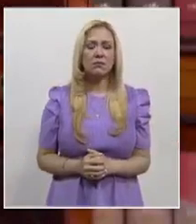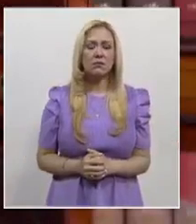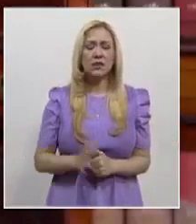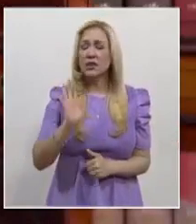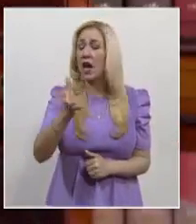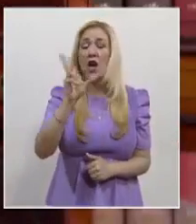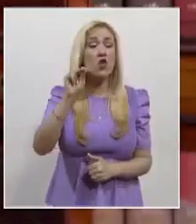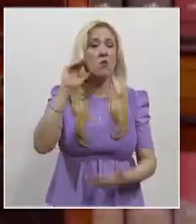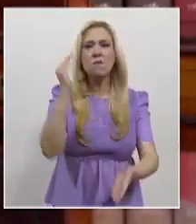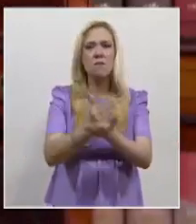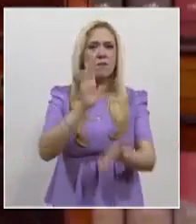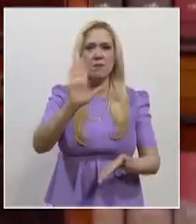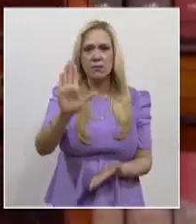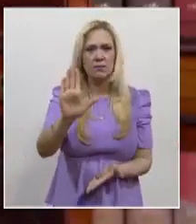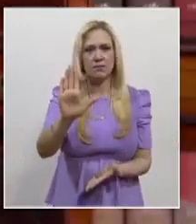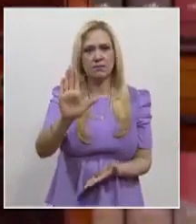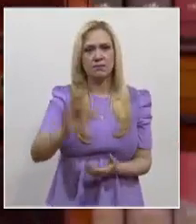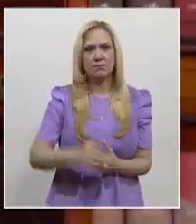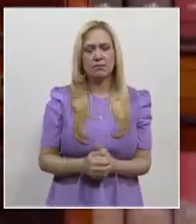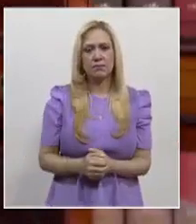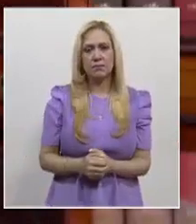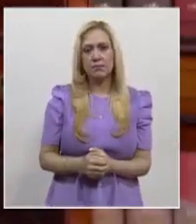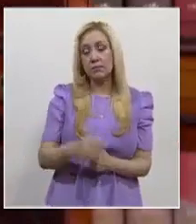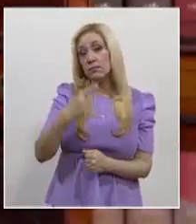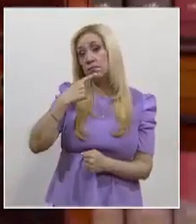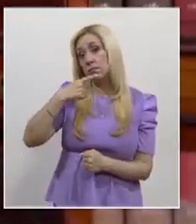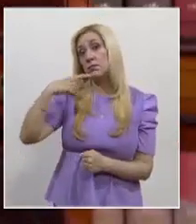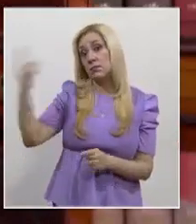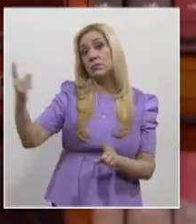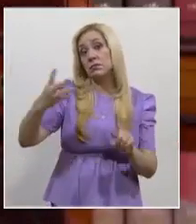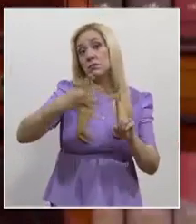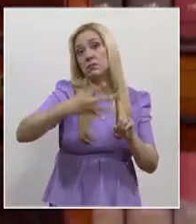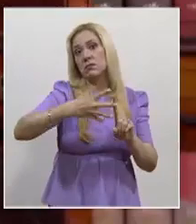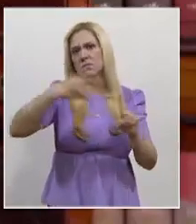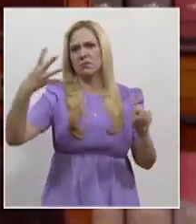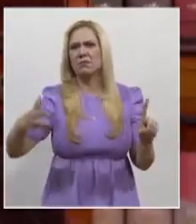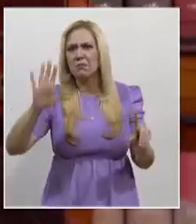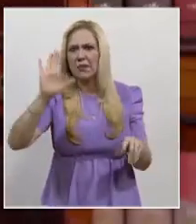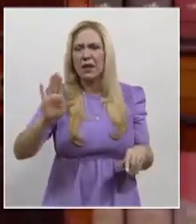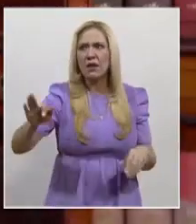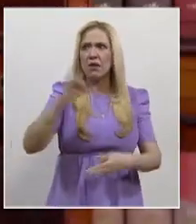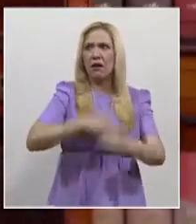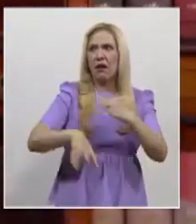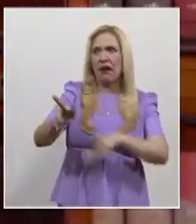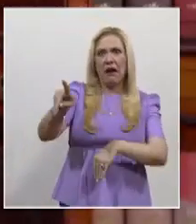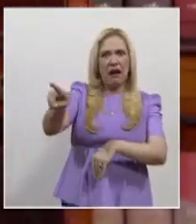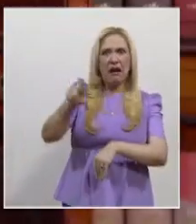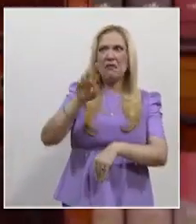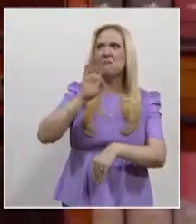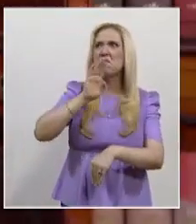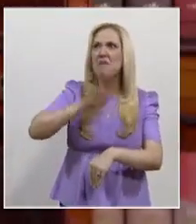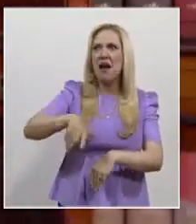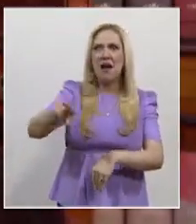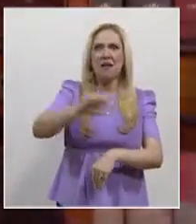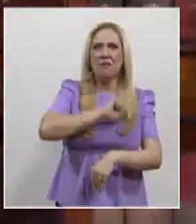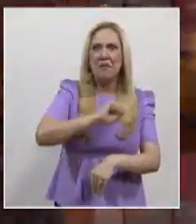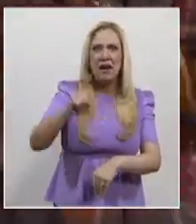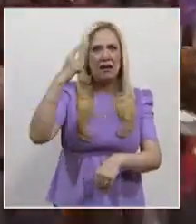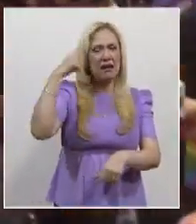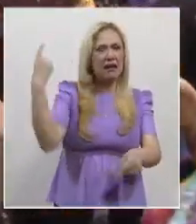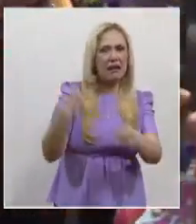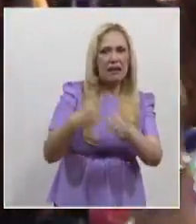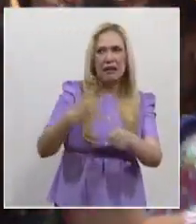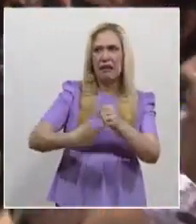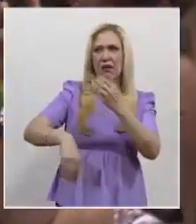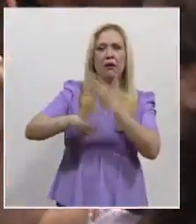Ya no más. Precisó que la diversidad no es una amenaza para la sociedad debido a que la verdadera amenaza es